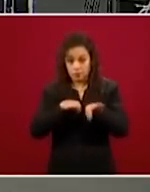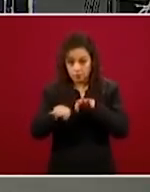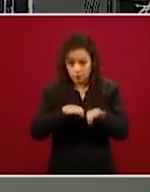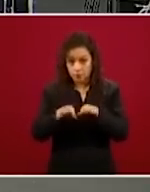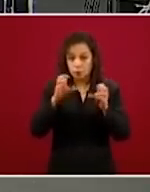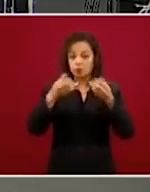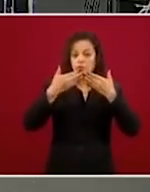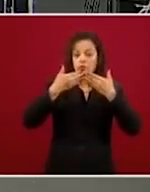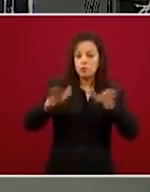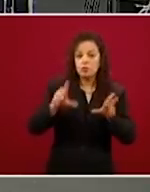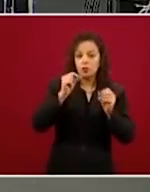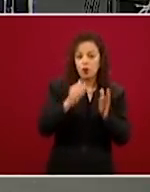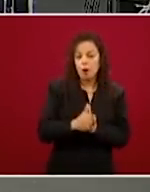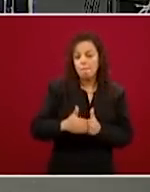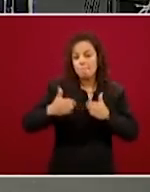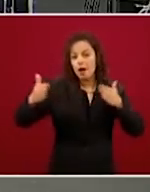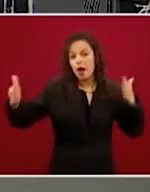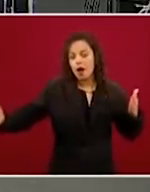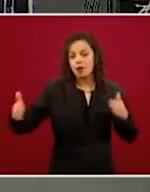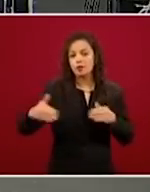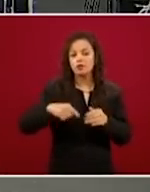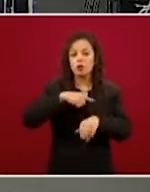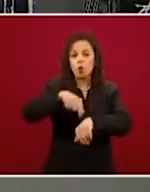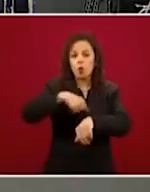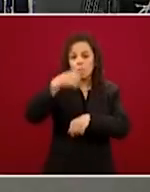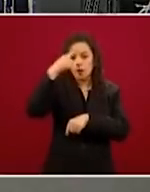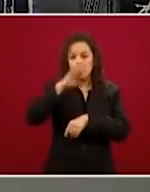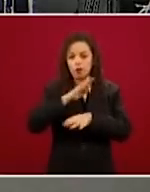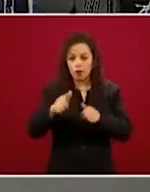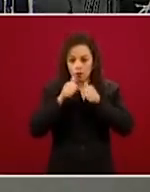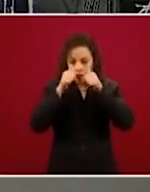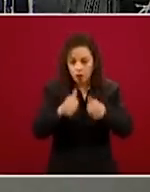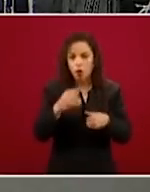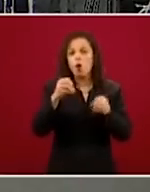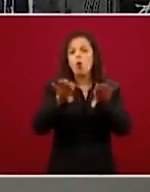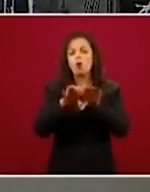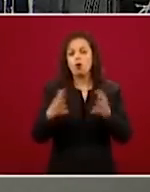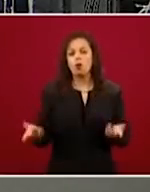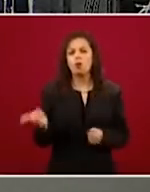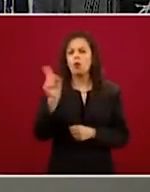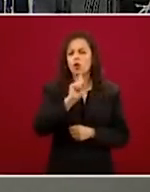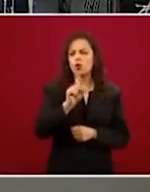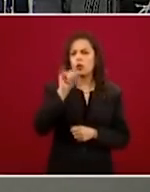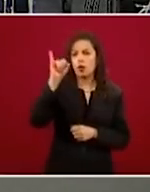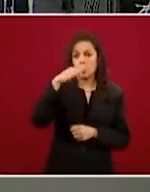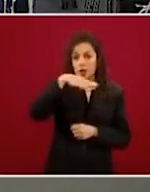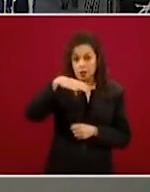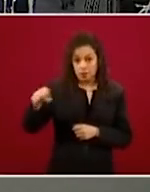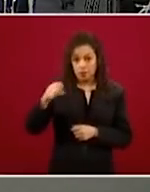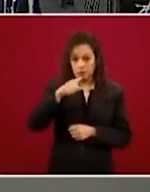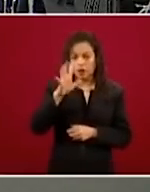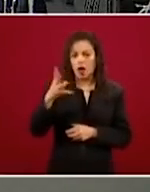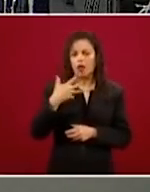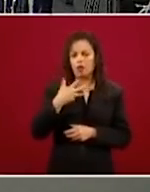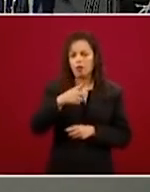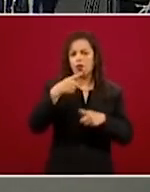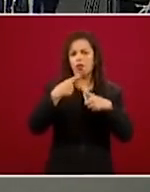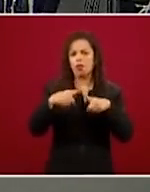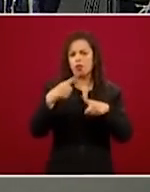están contemplados muchas de estas intervenciones muchas es el instituto mexicano del seguro social activado mecanismos de